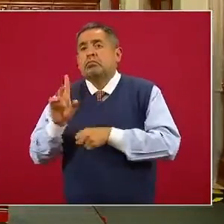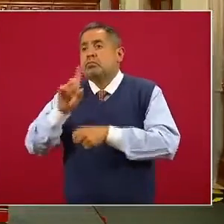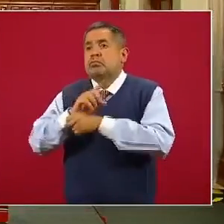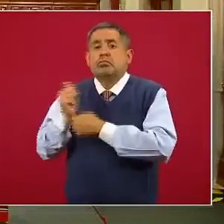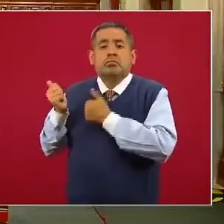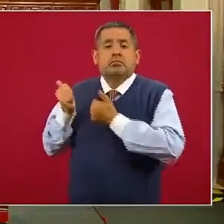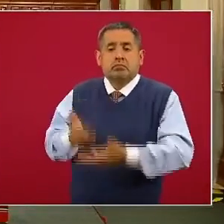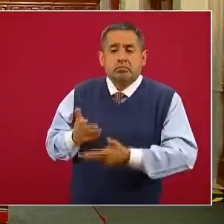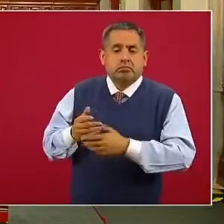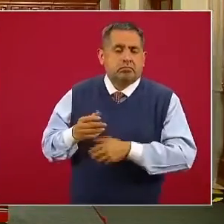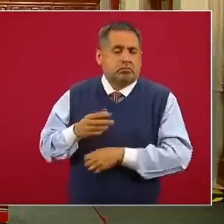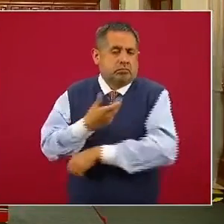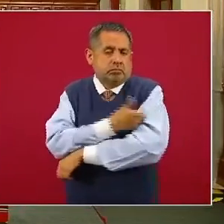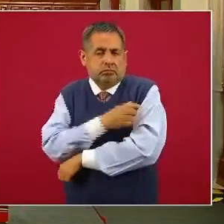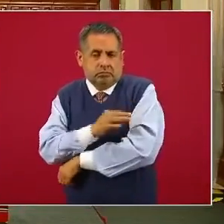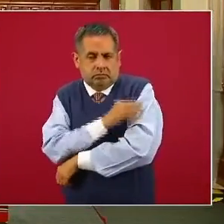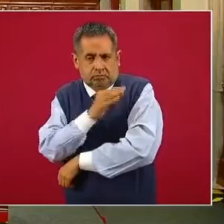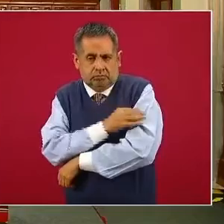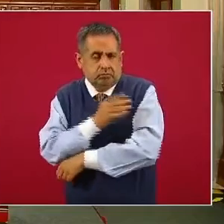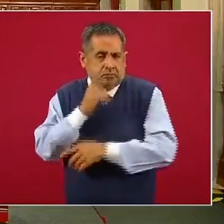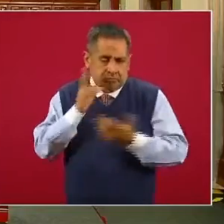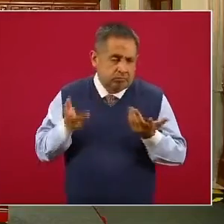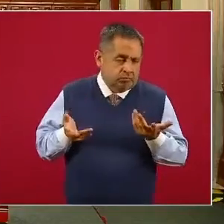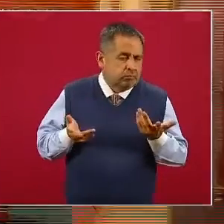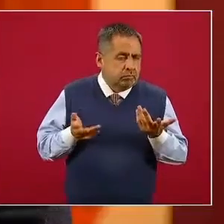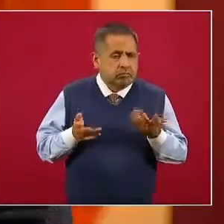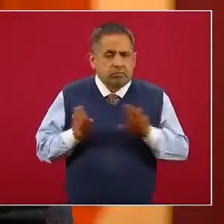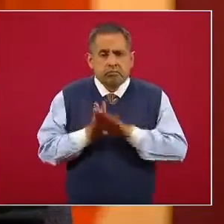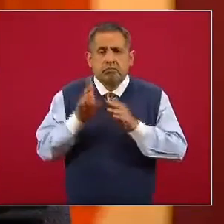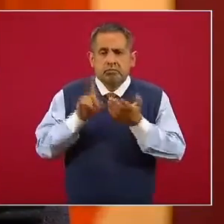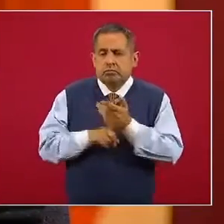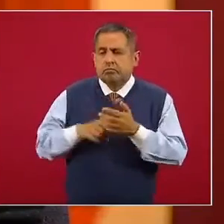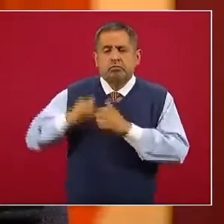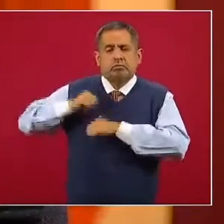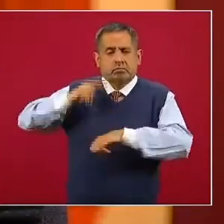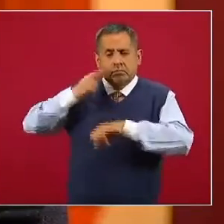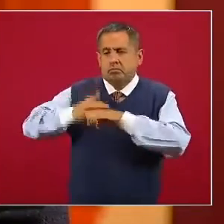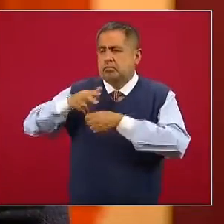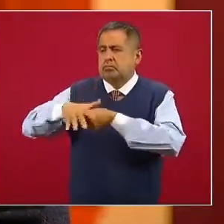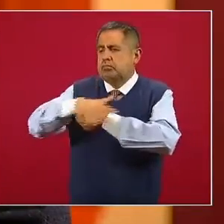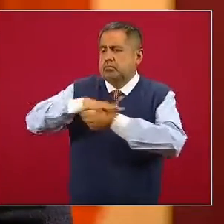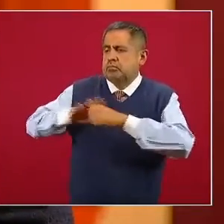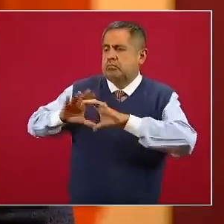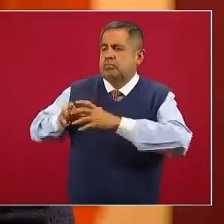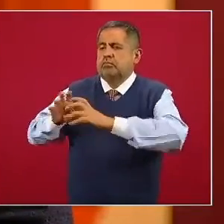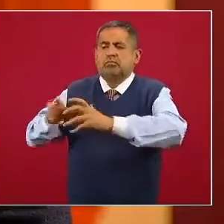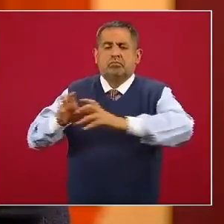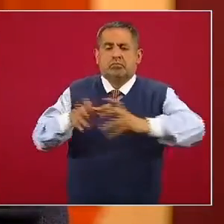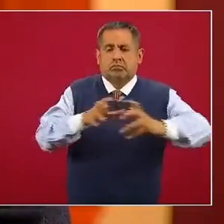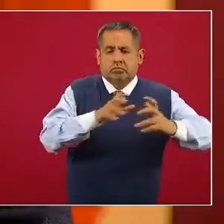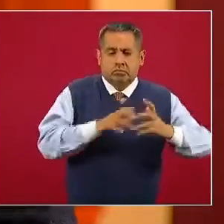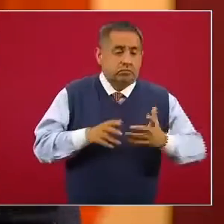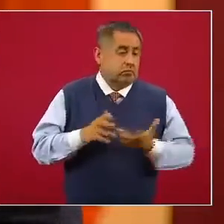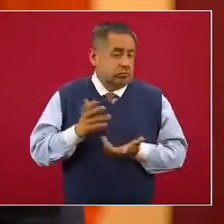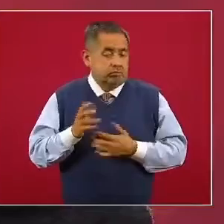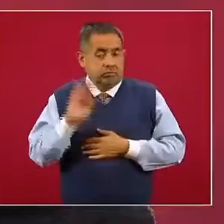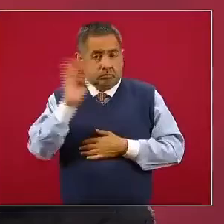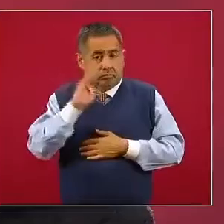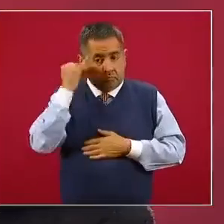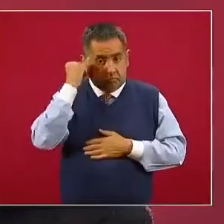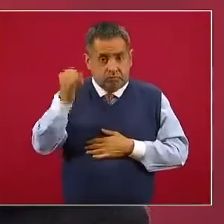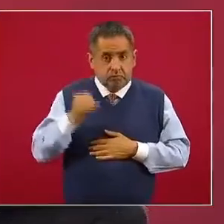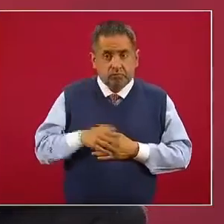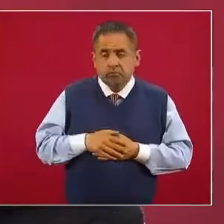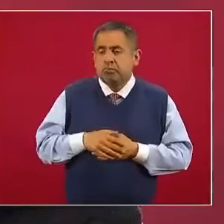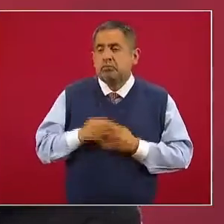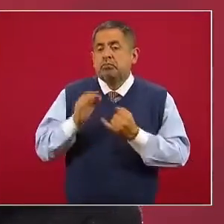vacunas, por lo menos hasta las distintas jurisdicciones sanitarias. Es probable que el último